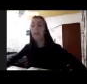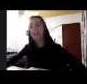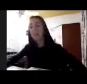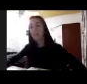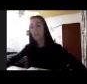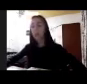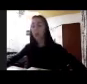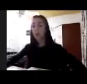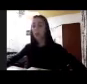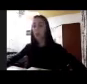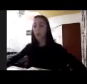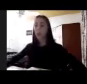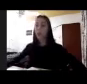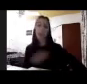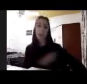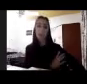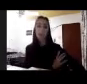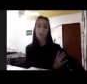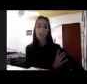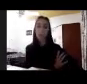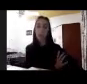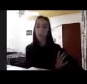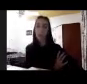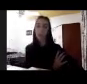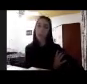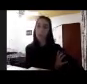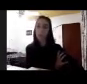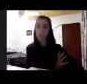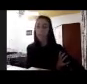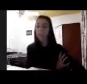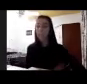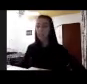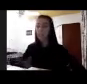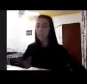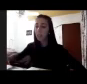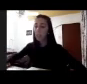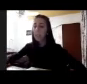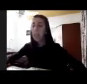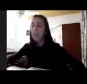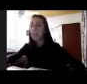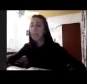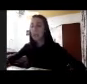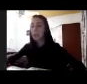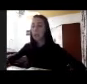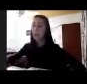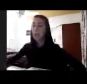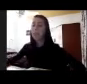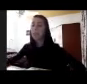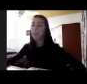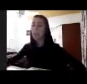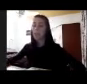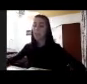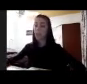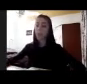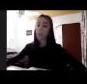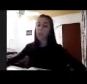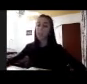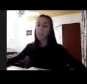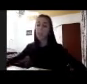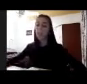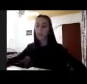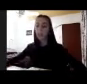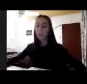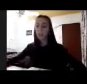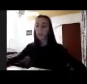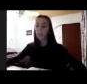que tiene relación con el jardín, que es como una preexistencia, y también esos espacios recorribles,